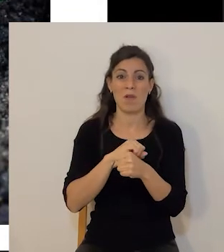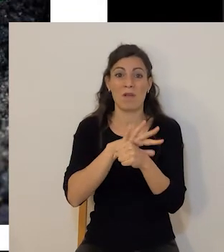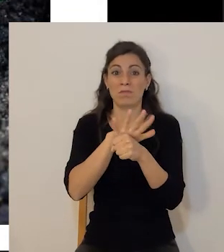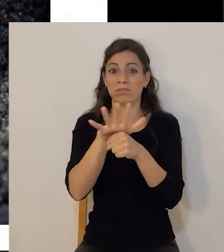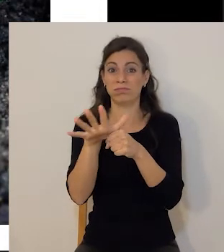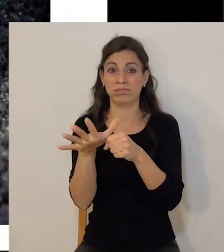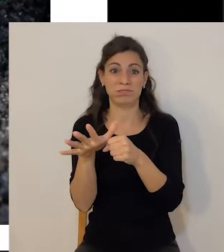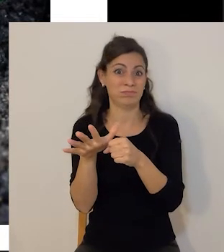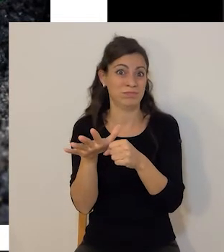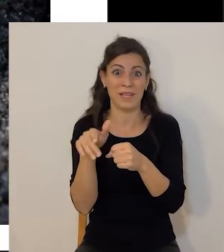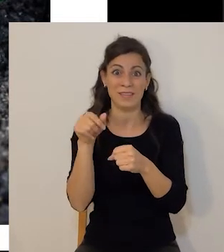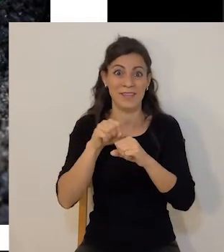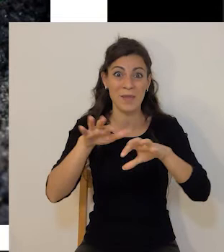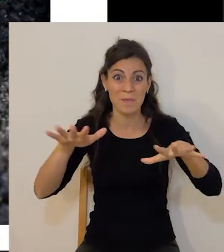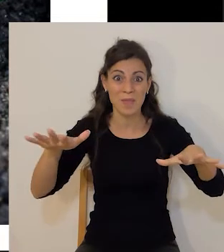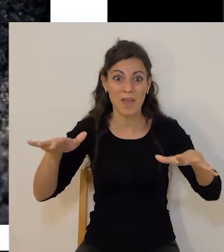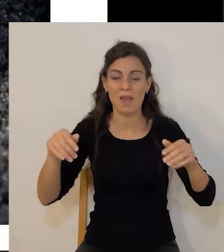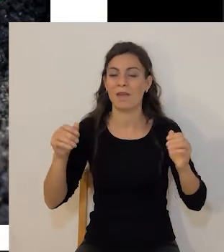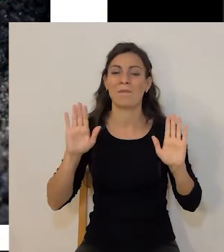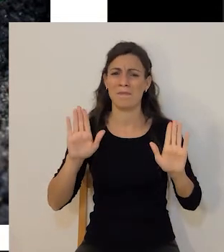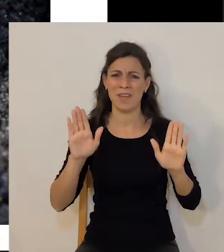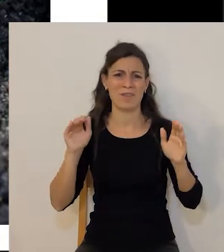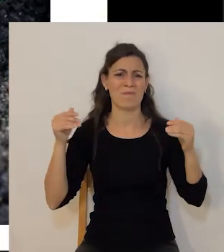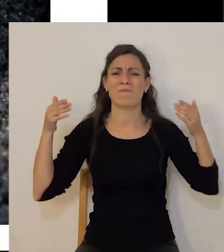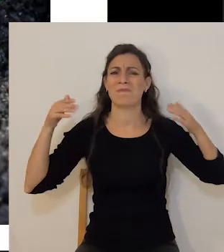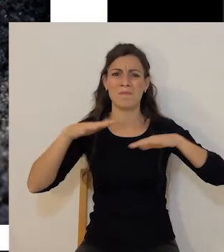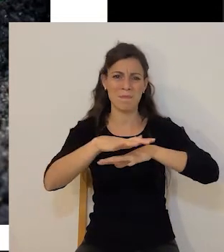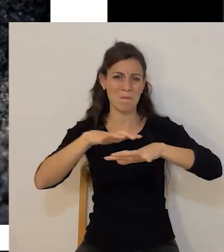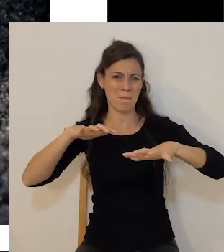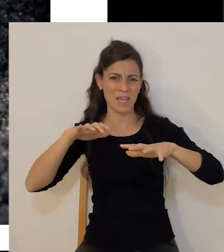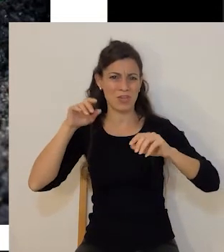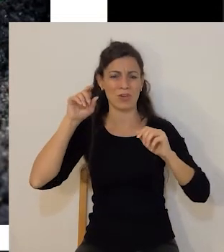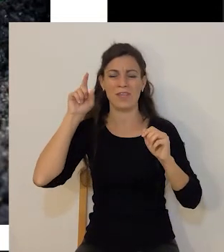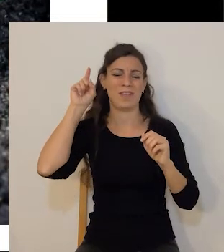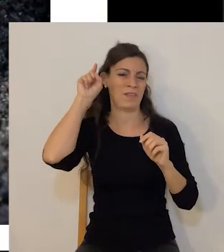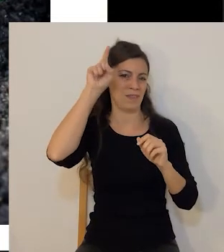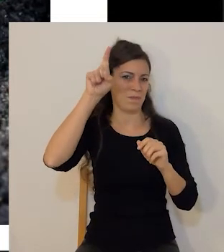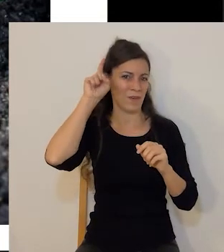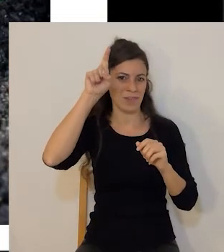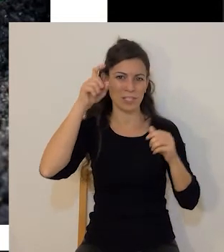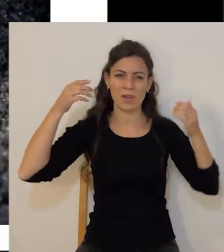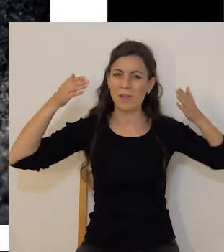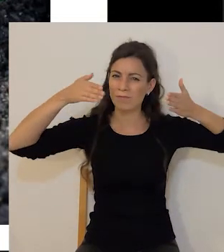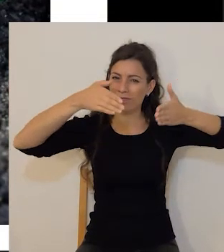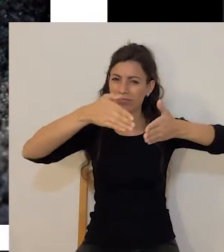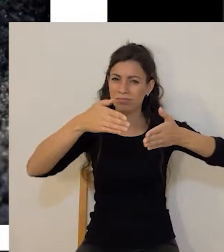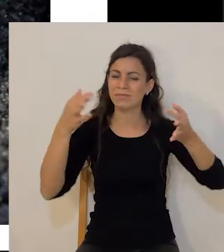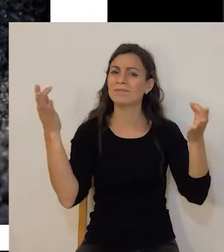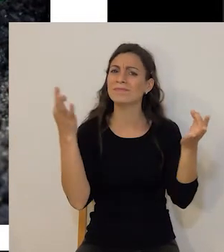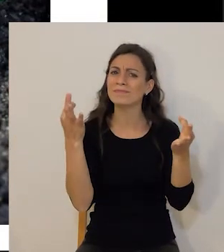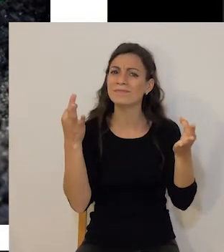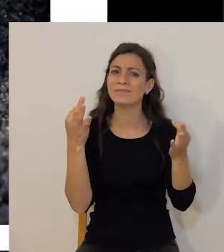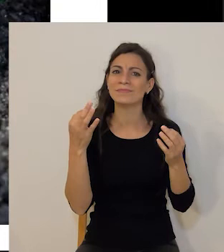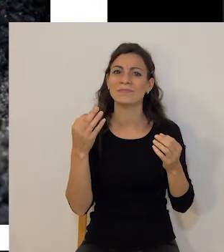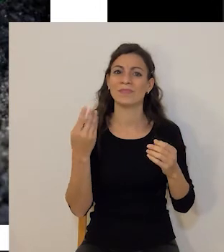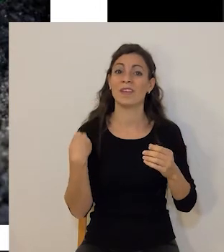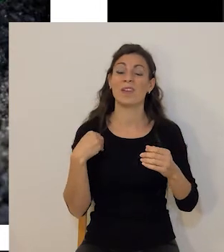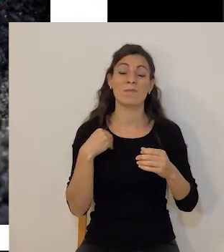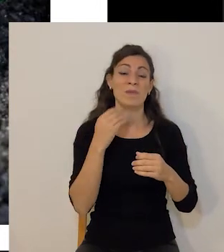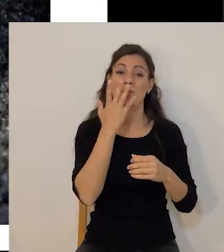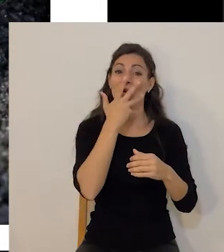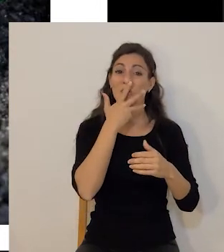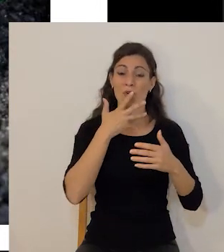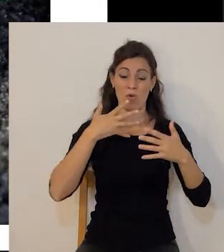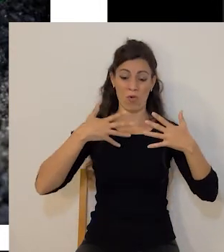estamos centrando, muchos docentes se centran solamente, no digo todos, pero en cumplir con un